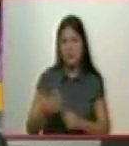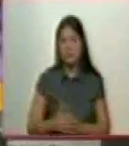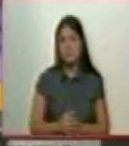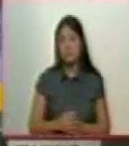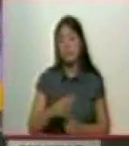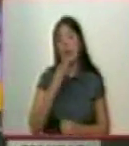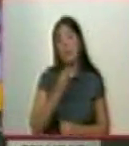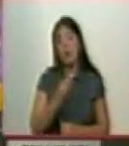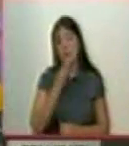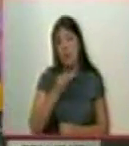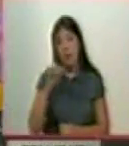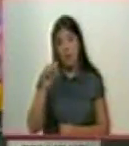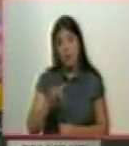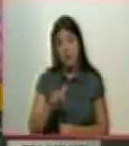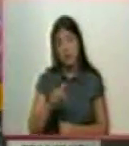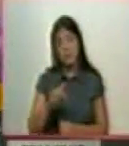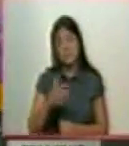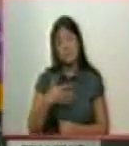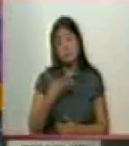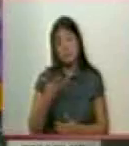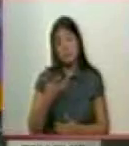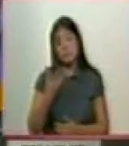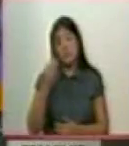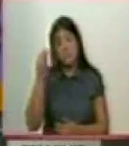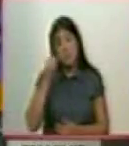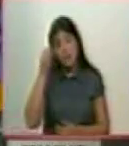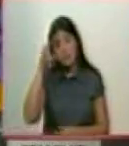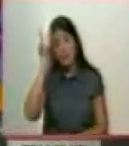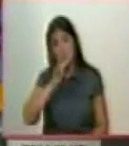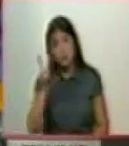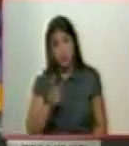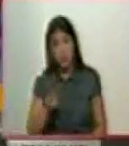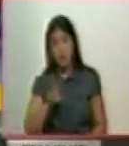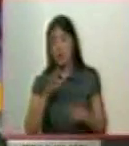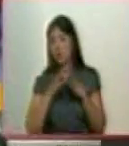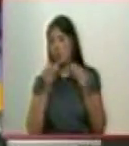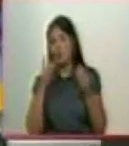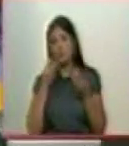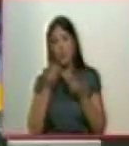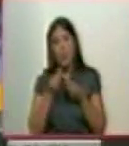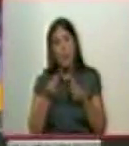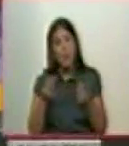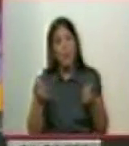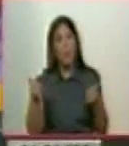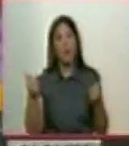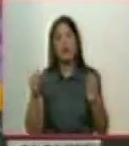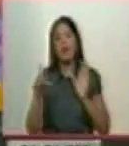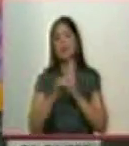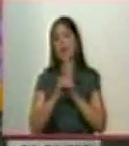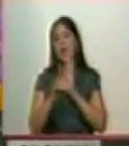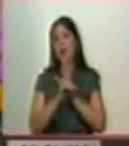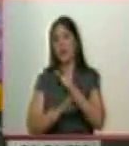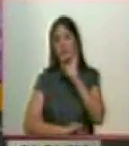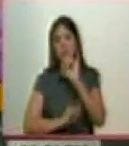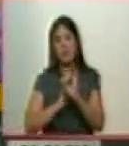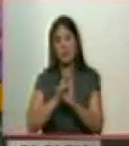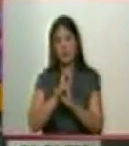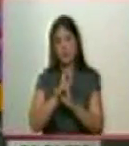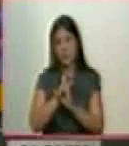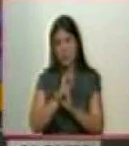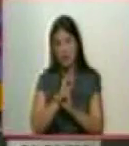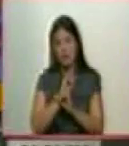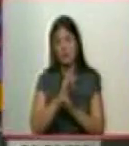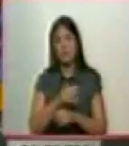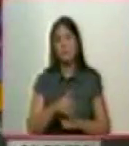de Barbados, bueno, la posición de Venezuela de todo solucionarse por vía del derecho internacional,